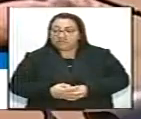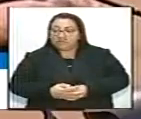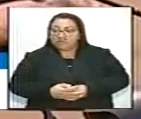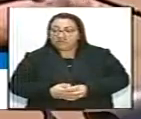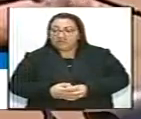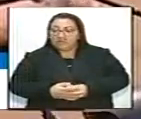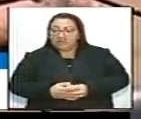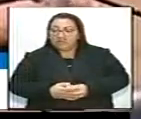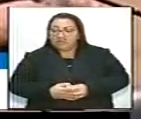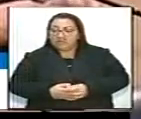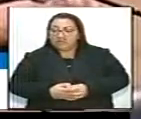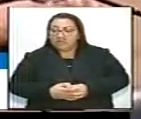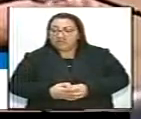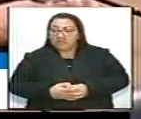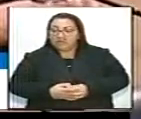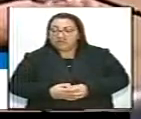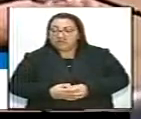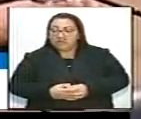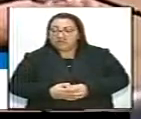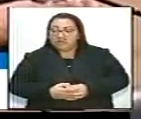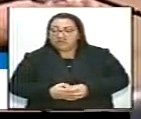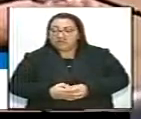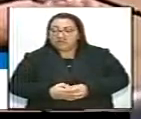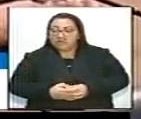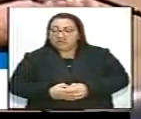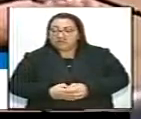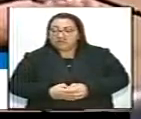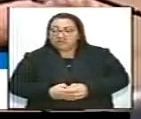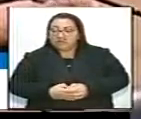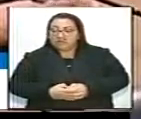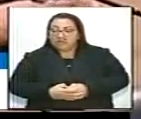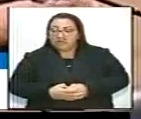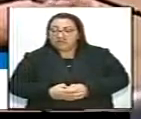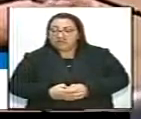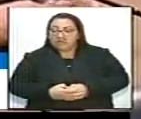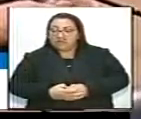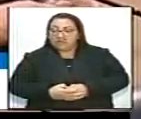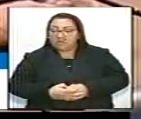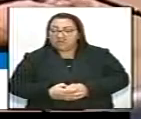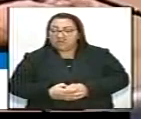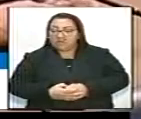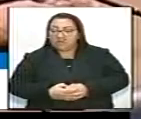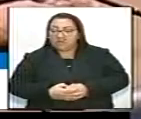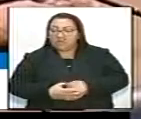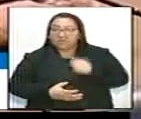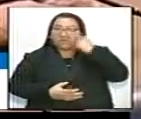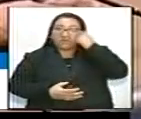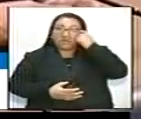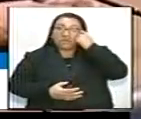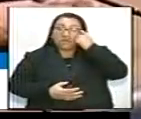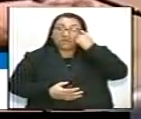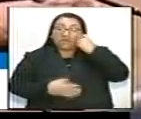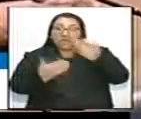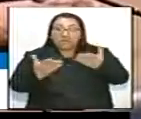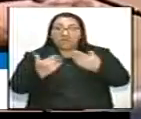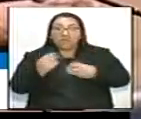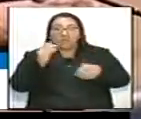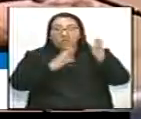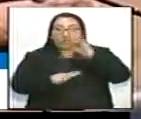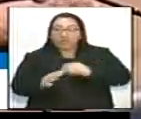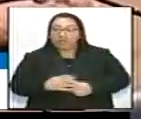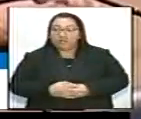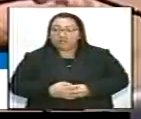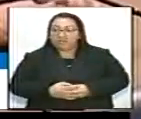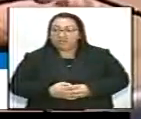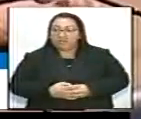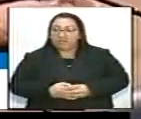serie de indicios y acusaciones y entredichos que nos hacen realmente, que nos dejan preocupados